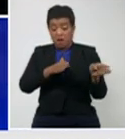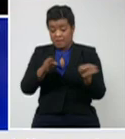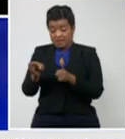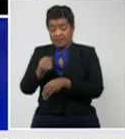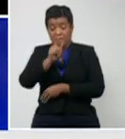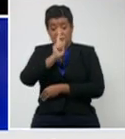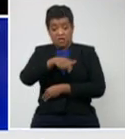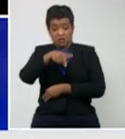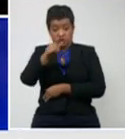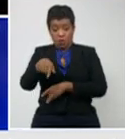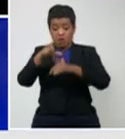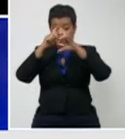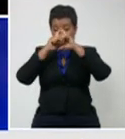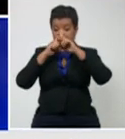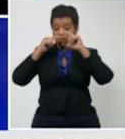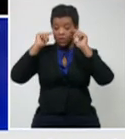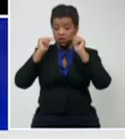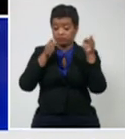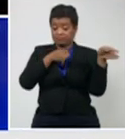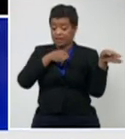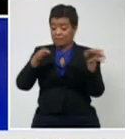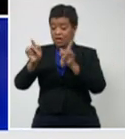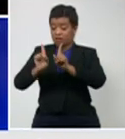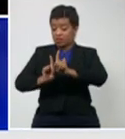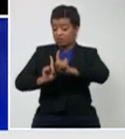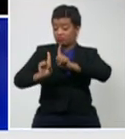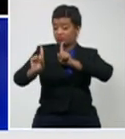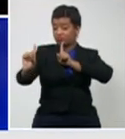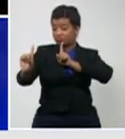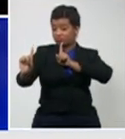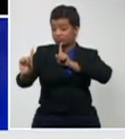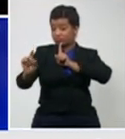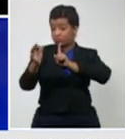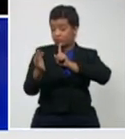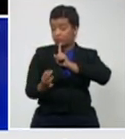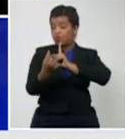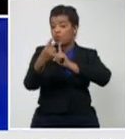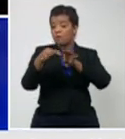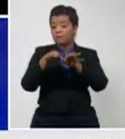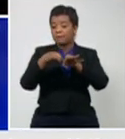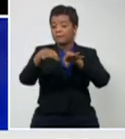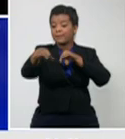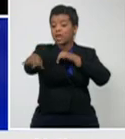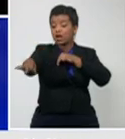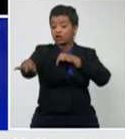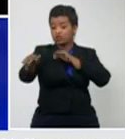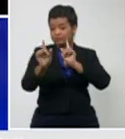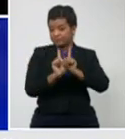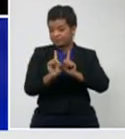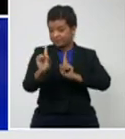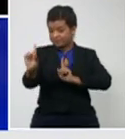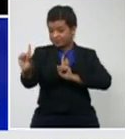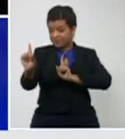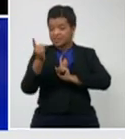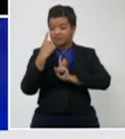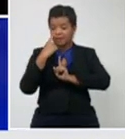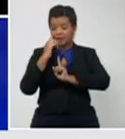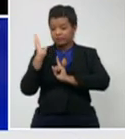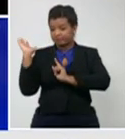la separación es de 1 metro, dice ahí en esa pantalla que me dio José Raúl